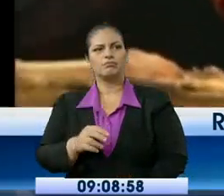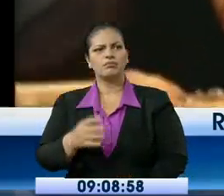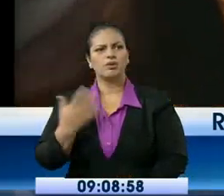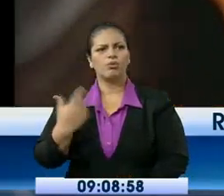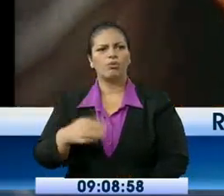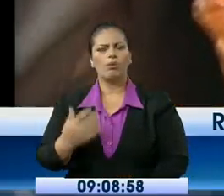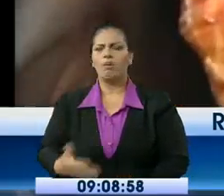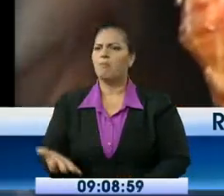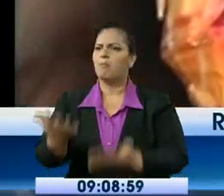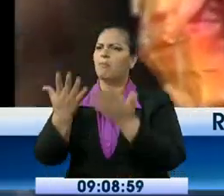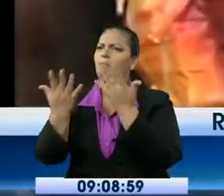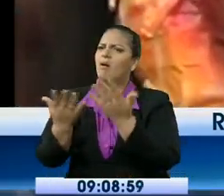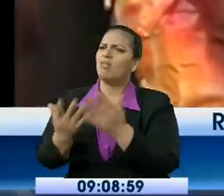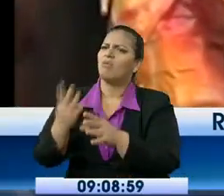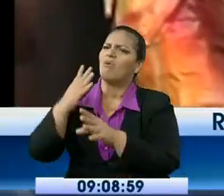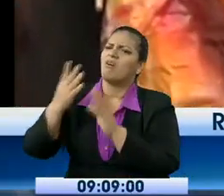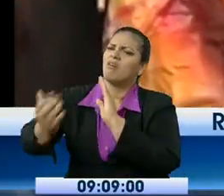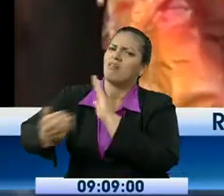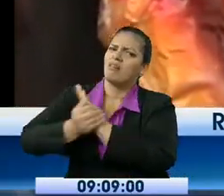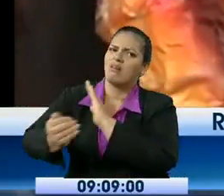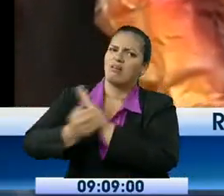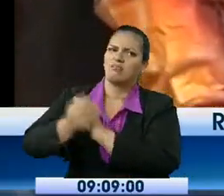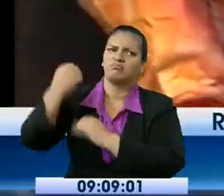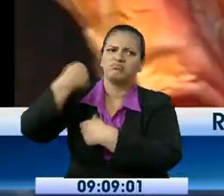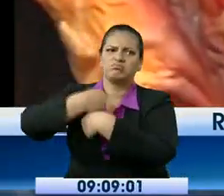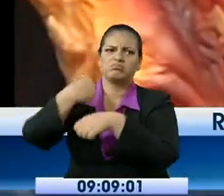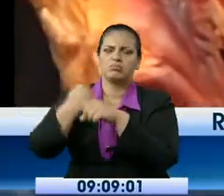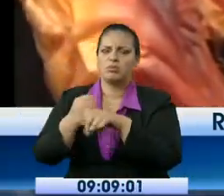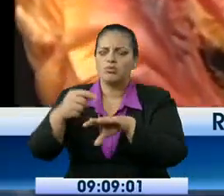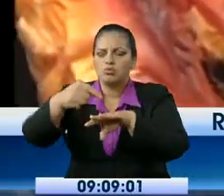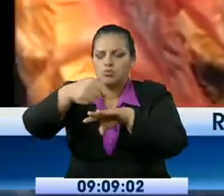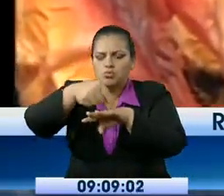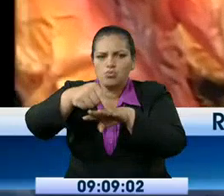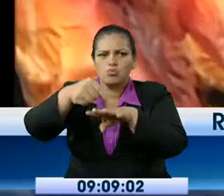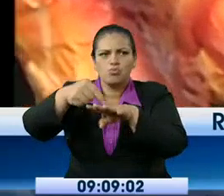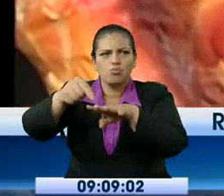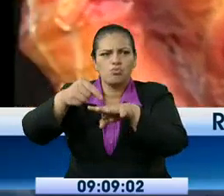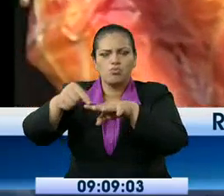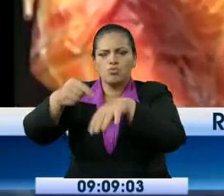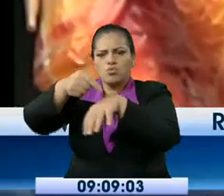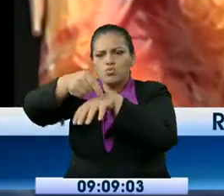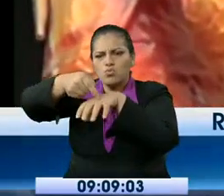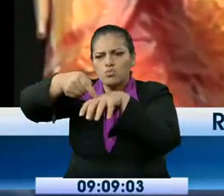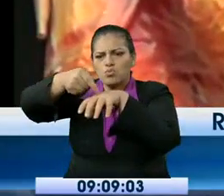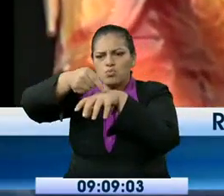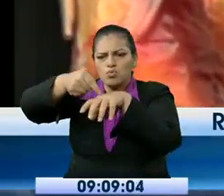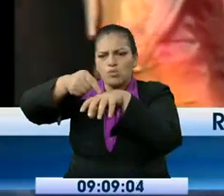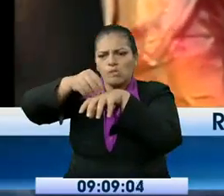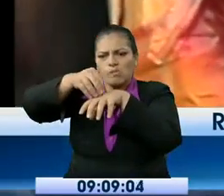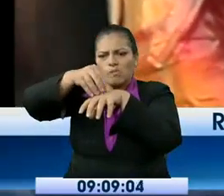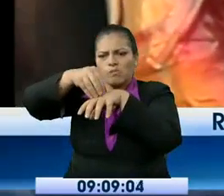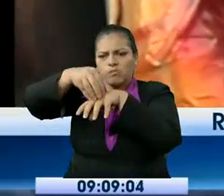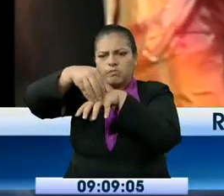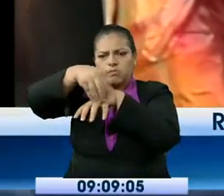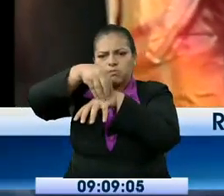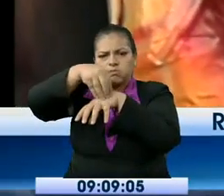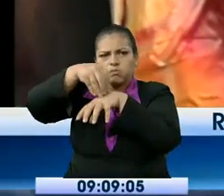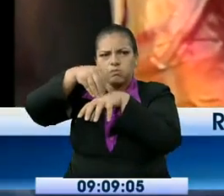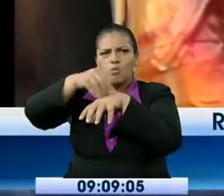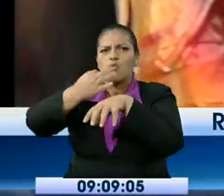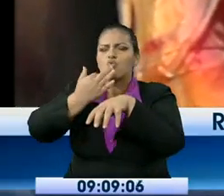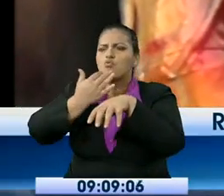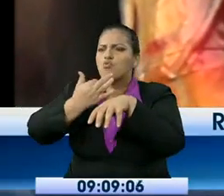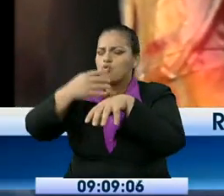de artesanos. Vean los dedos como le han dado la forma de las venas un poco brotadas allí, los